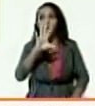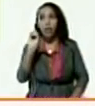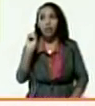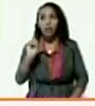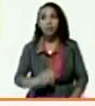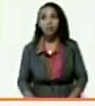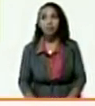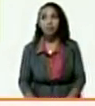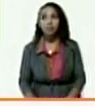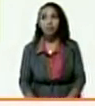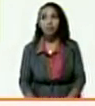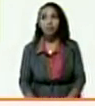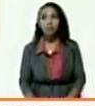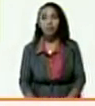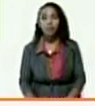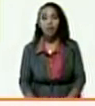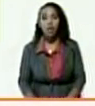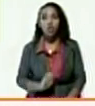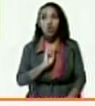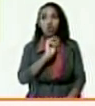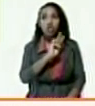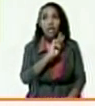47.650.